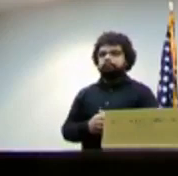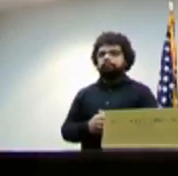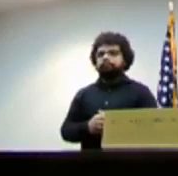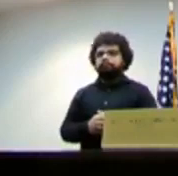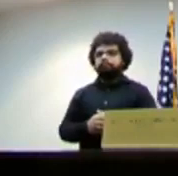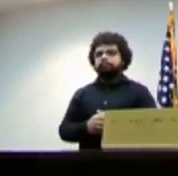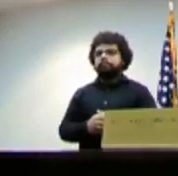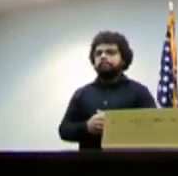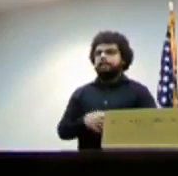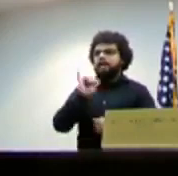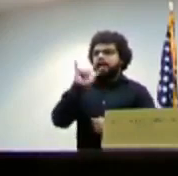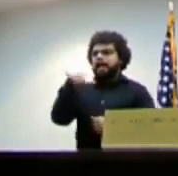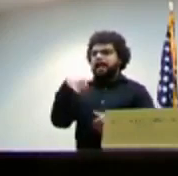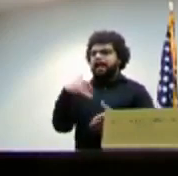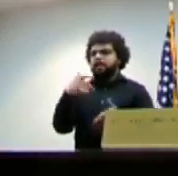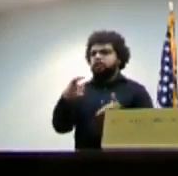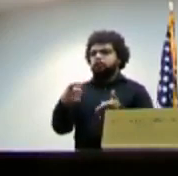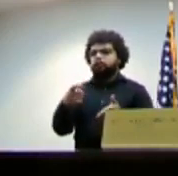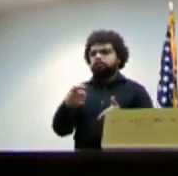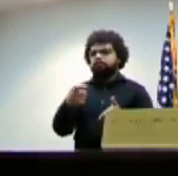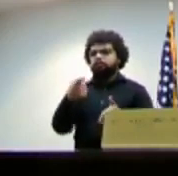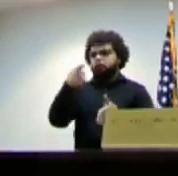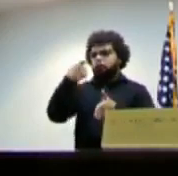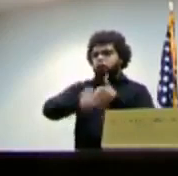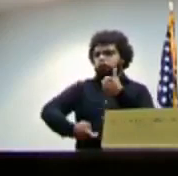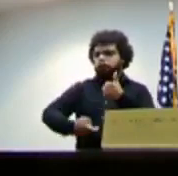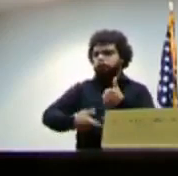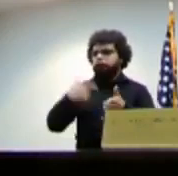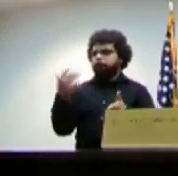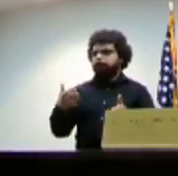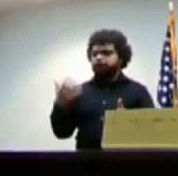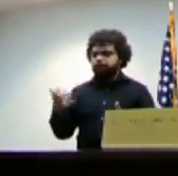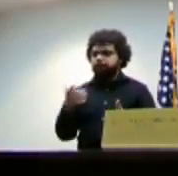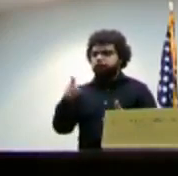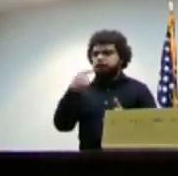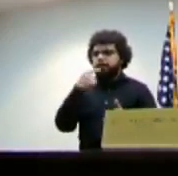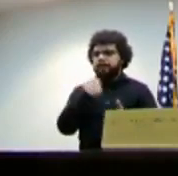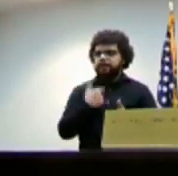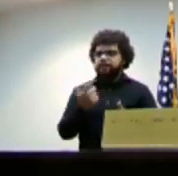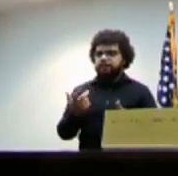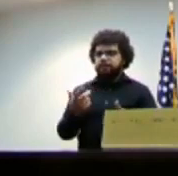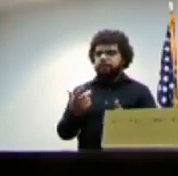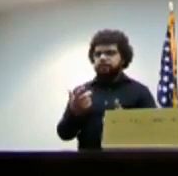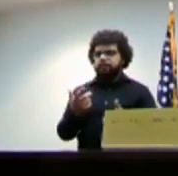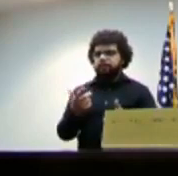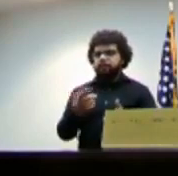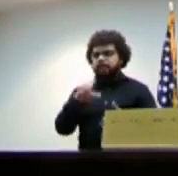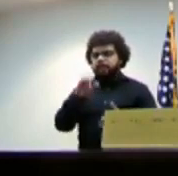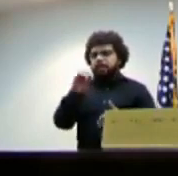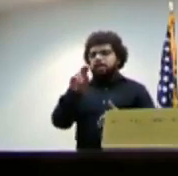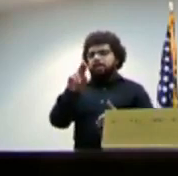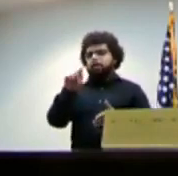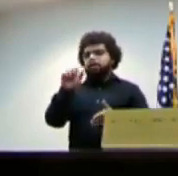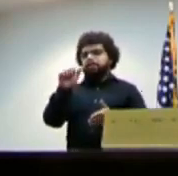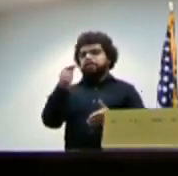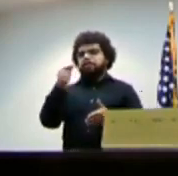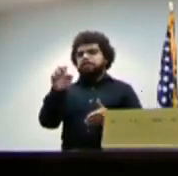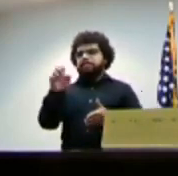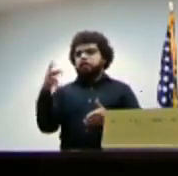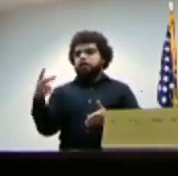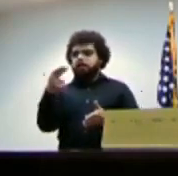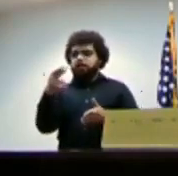Esos costos que usted me está diciendo son lo que se llama el outage cost, como los define el contrato de